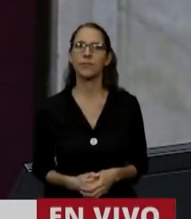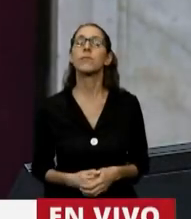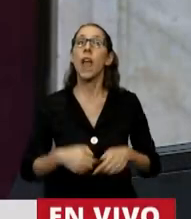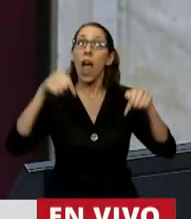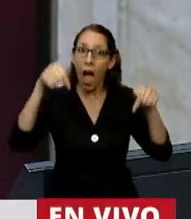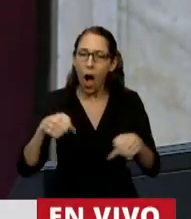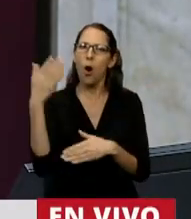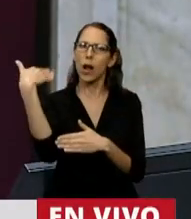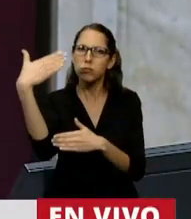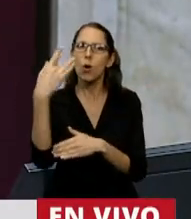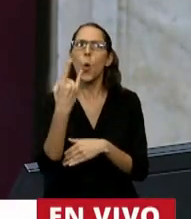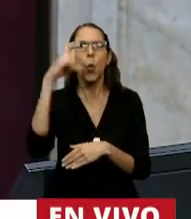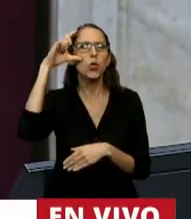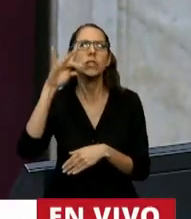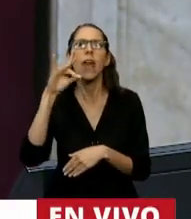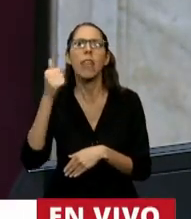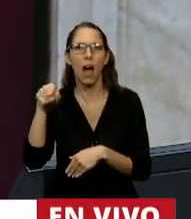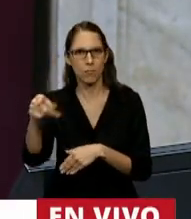Tiene la palabra la diputada Uceda.